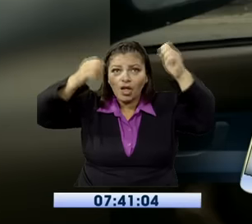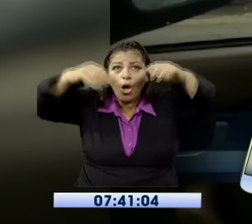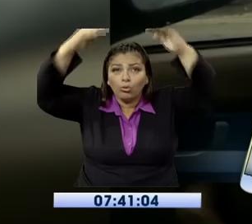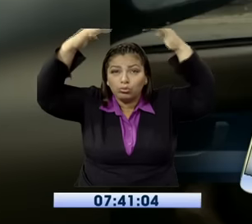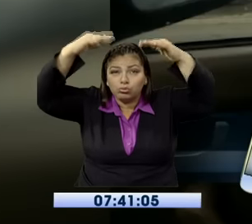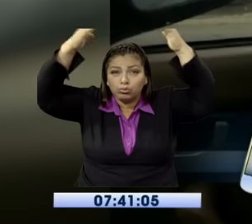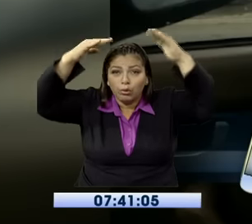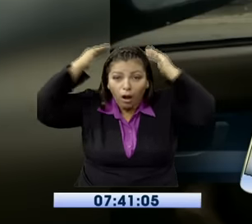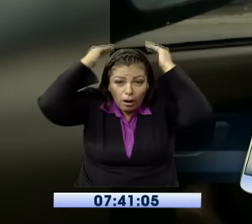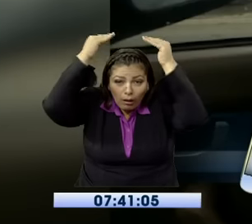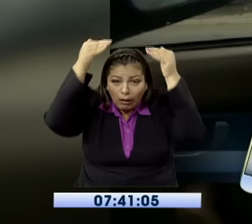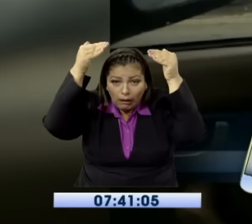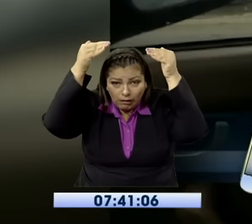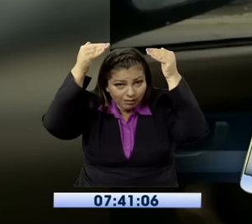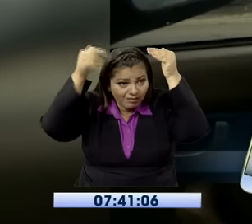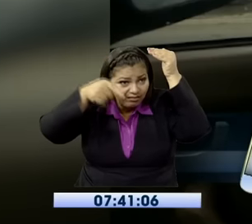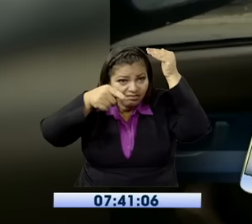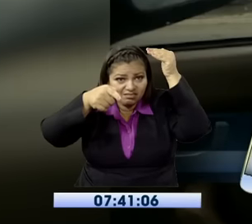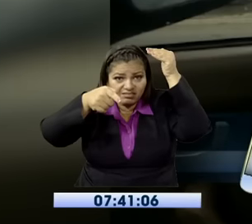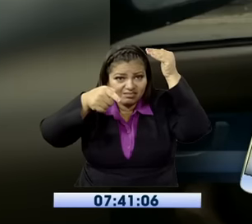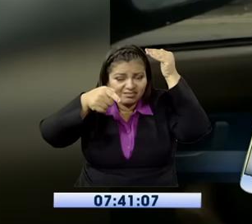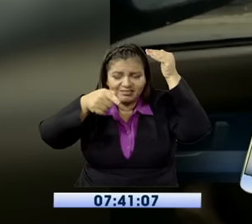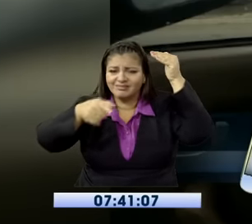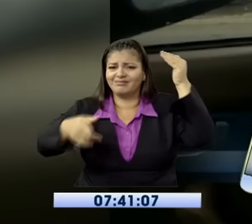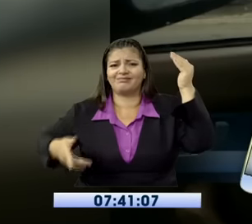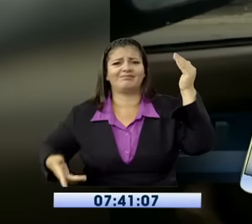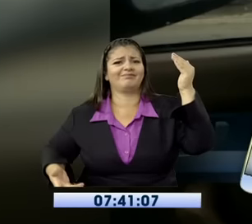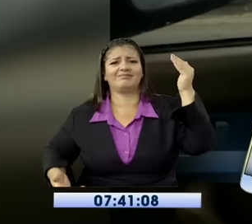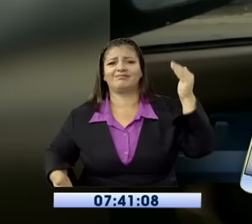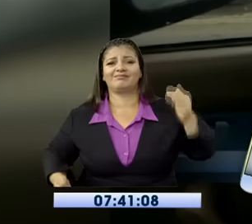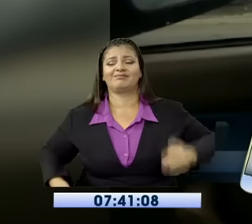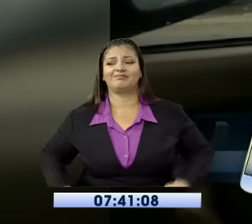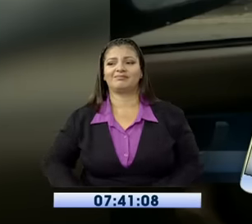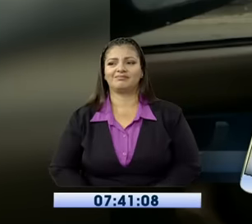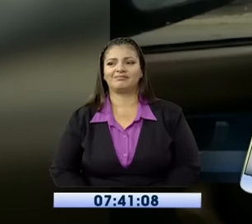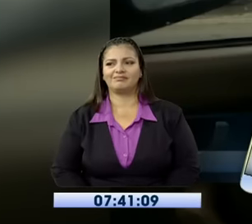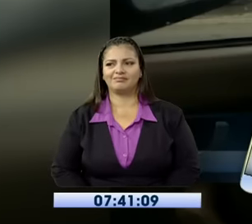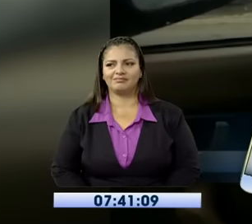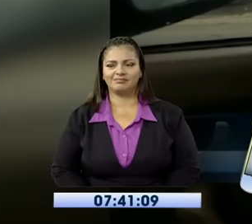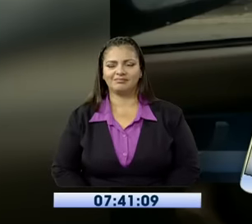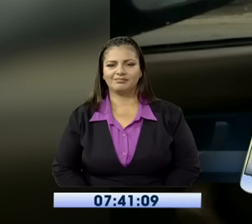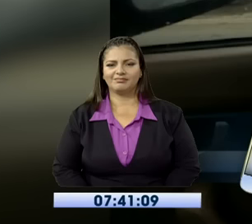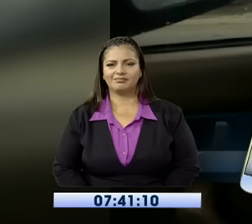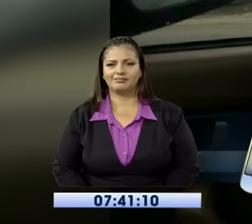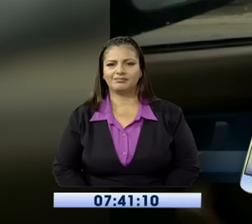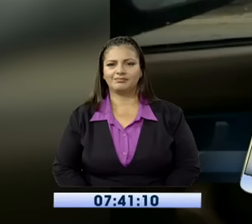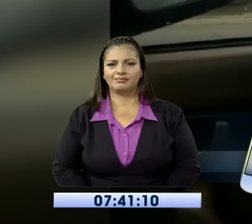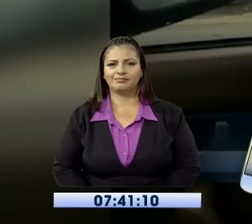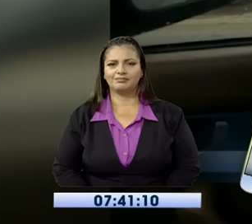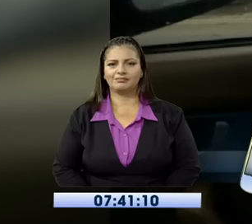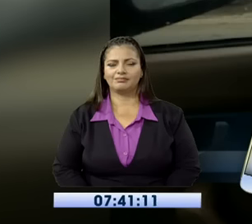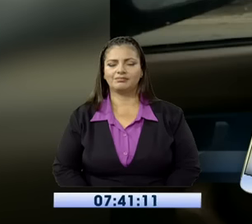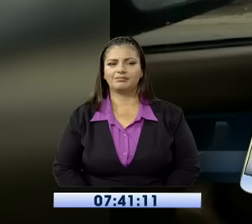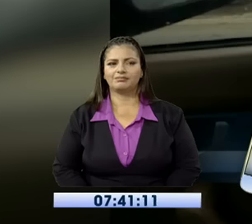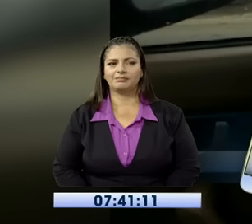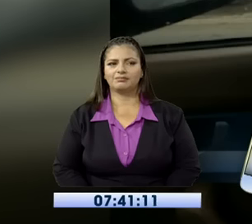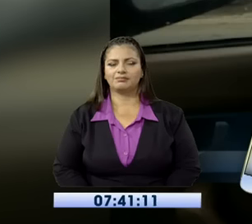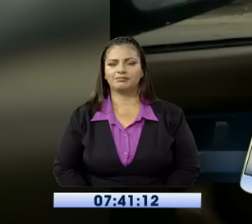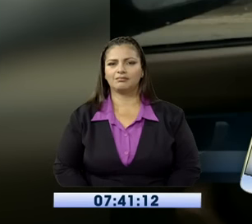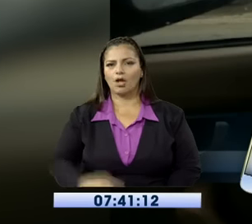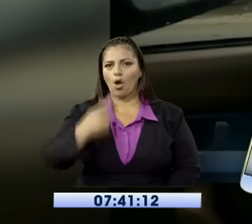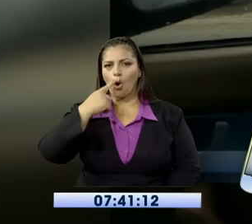llamaron paraguas la lluvia es la lluvia y algo llevan para cubrirse Pero mira tú que el caballero que va atrás el